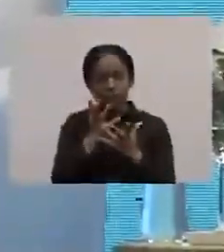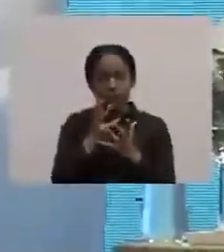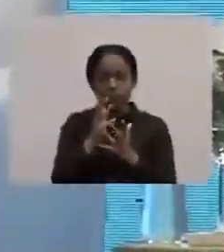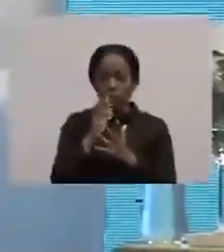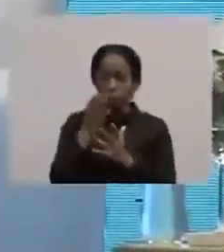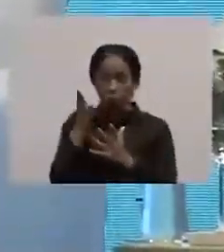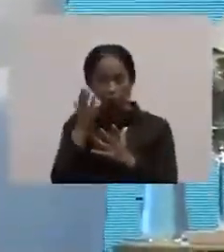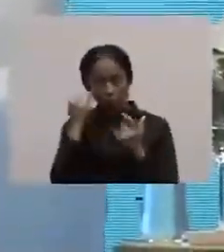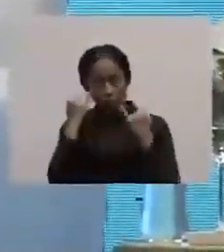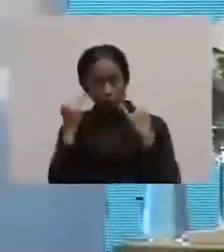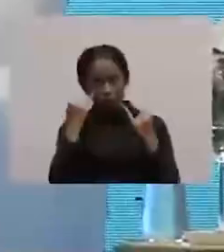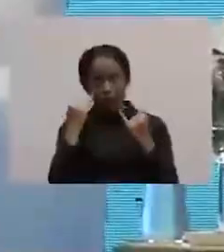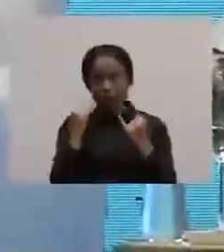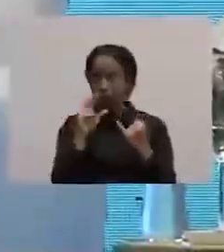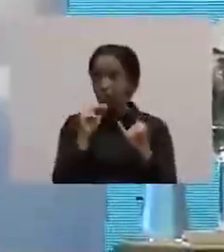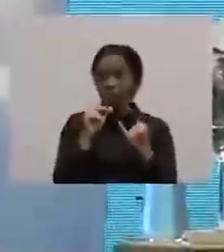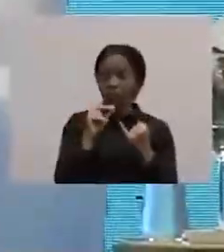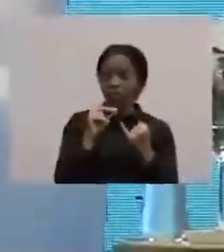tienen cerca.